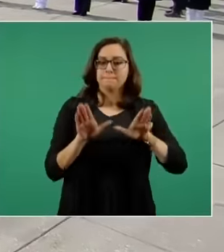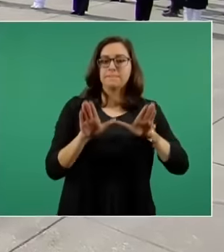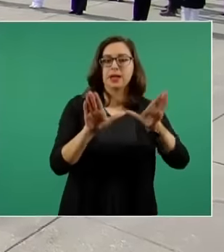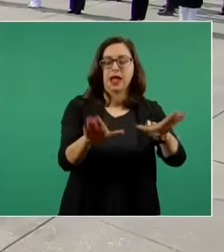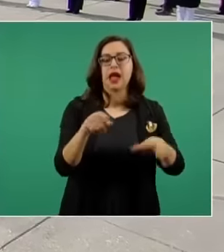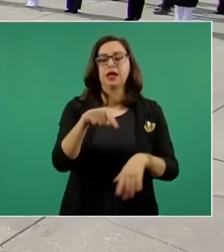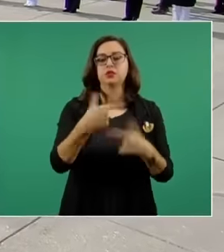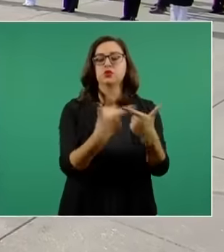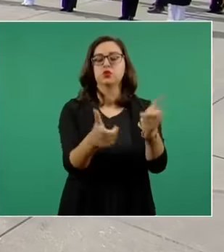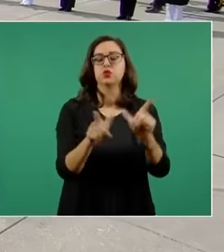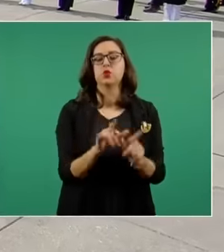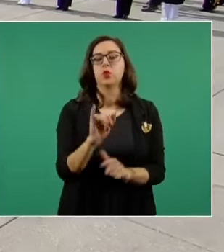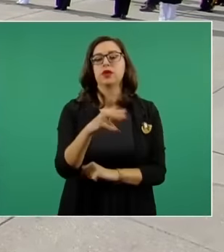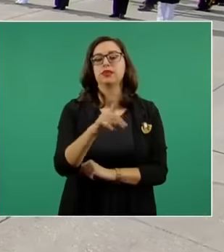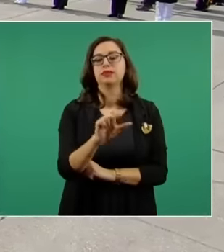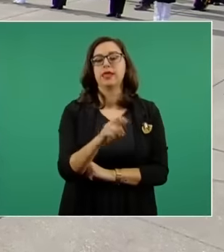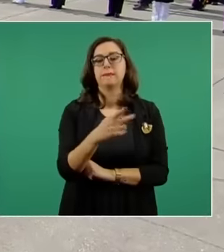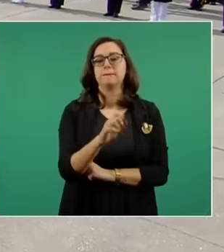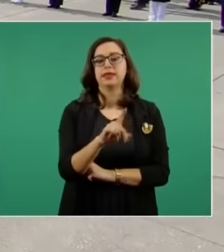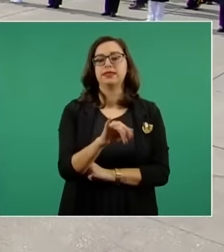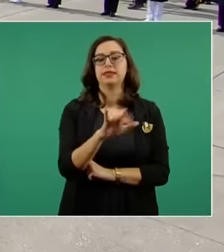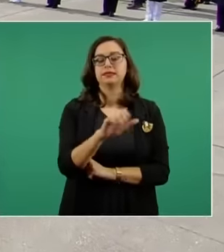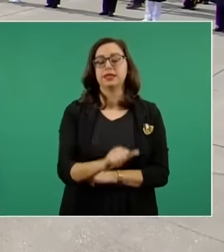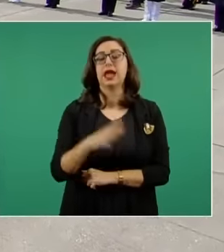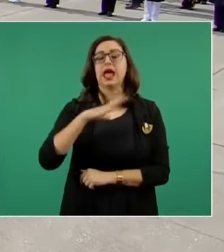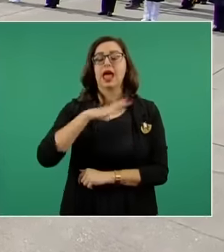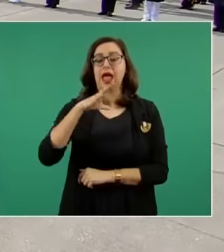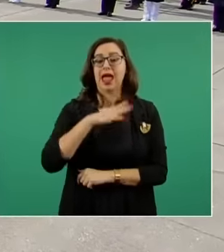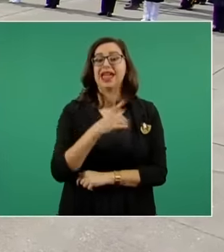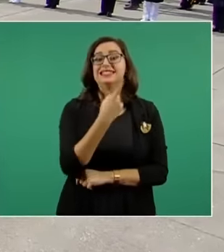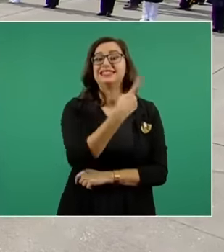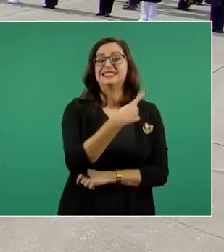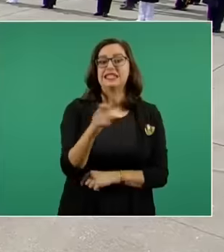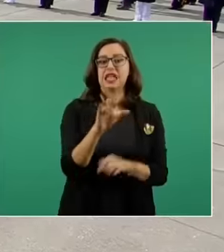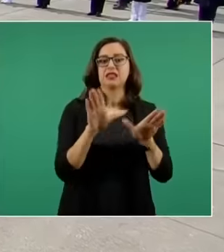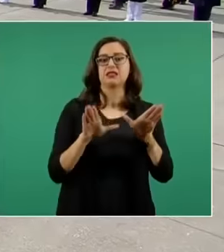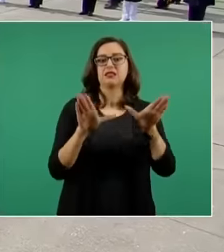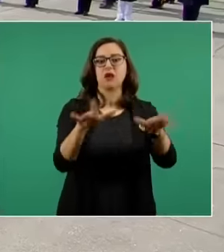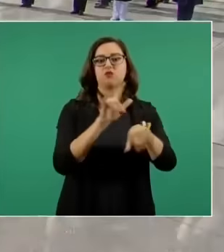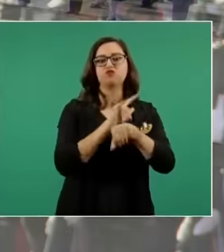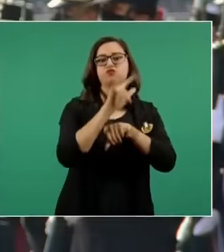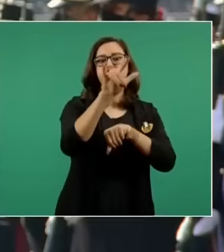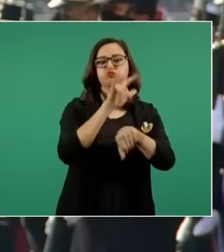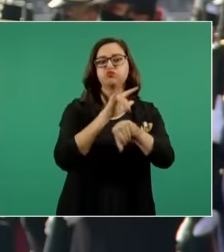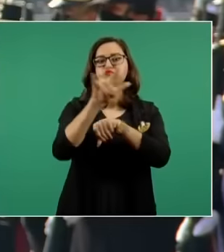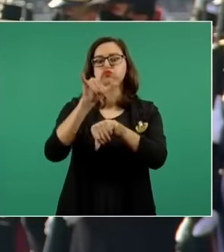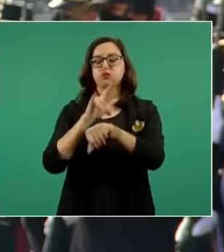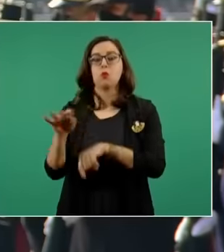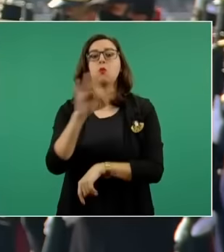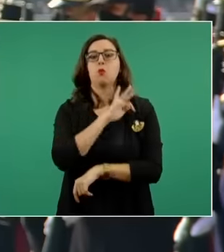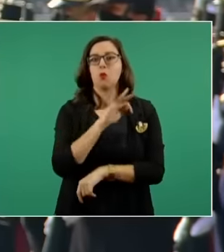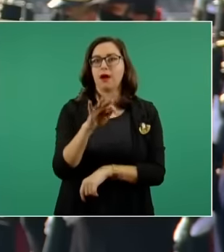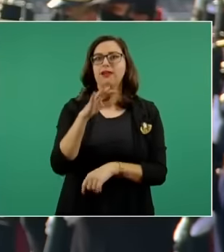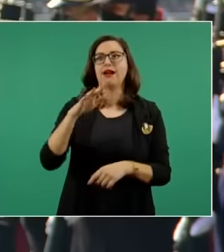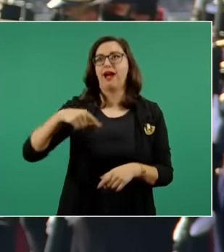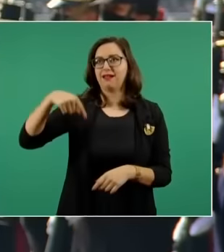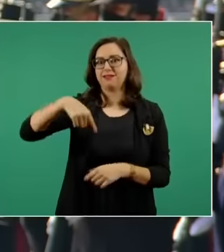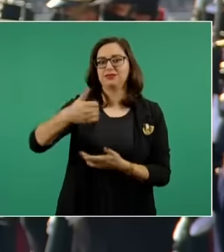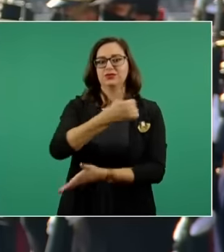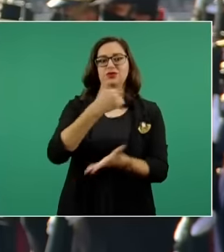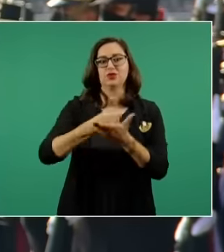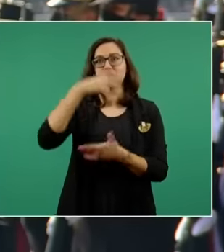días. Muy buenos días. ¿Qué tal, Enrique, Patti? Saludamos, por supuesto, a nuestro invitado, el teniente coronel de arma